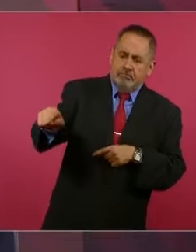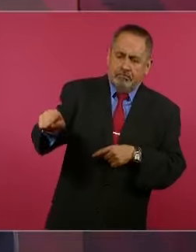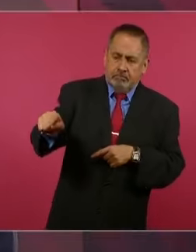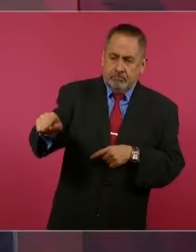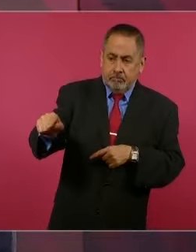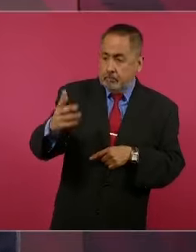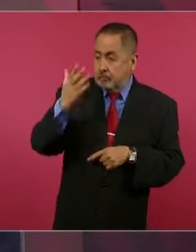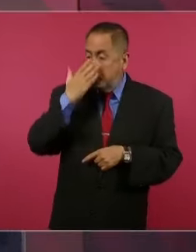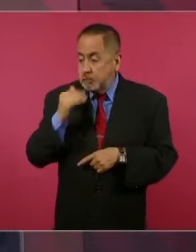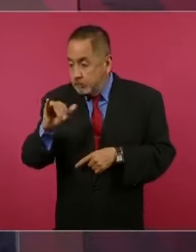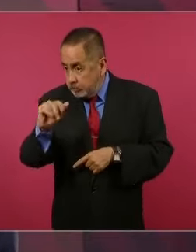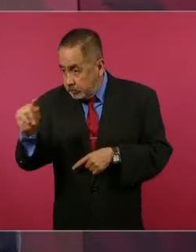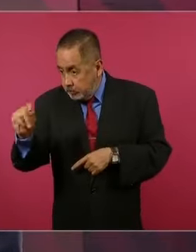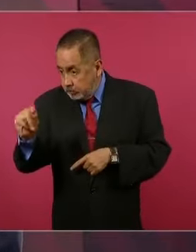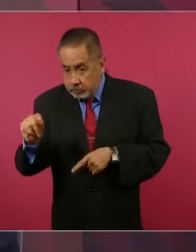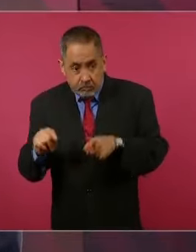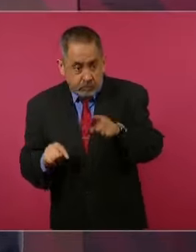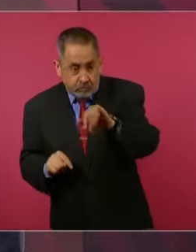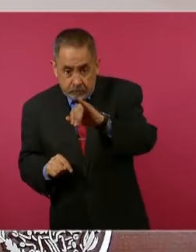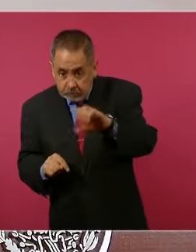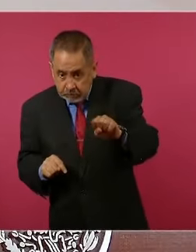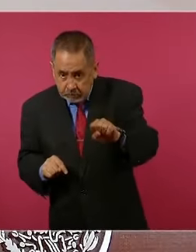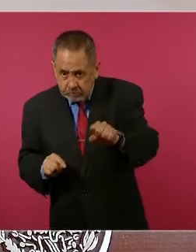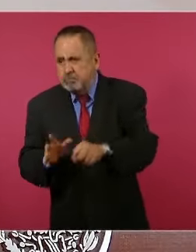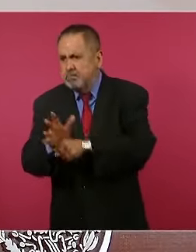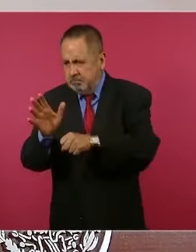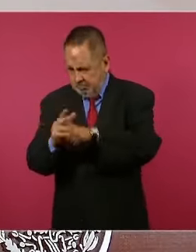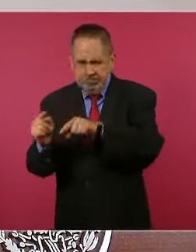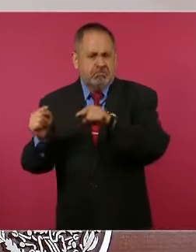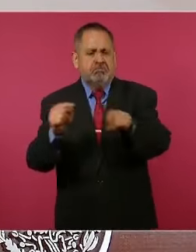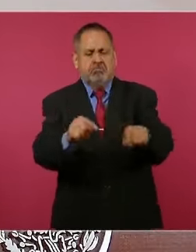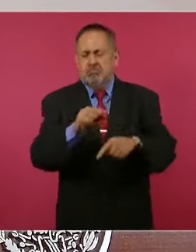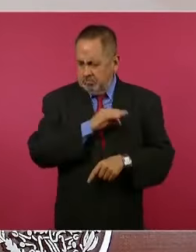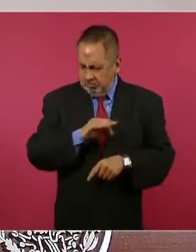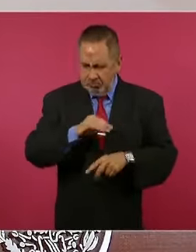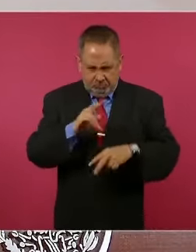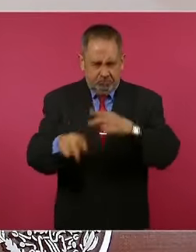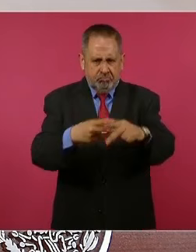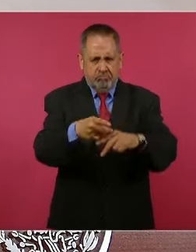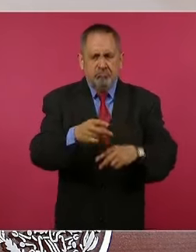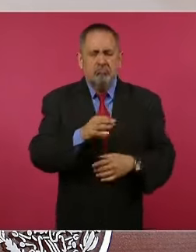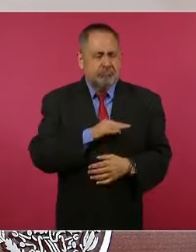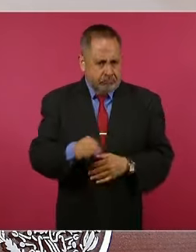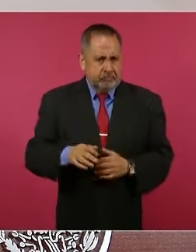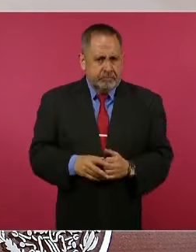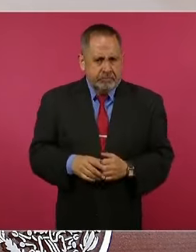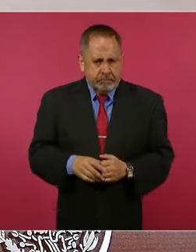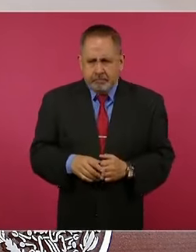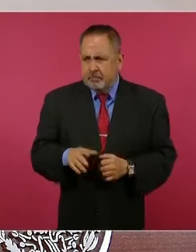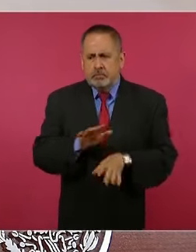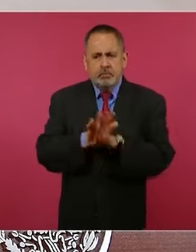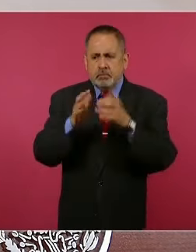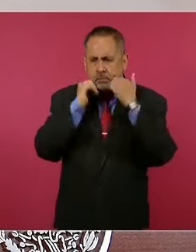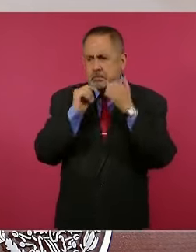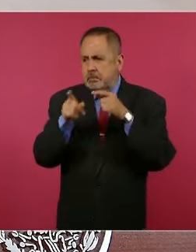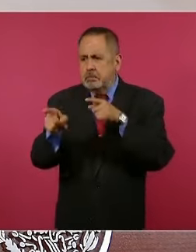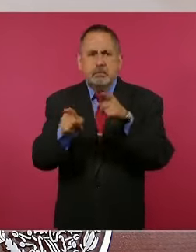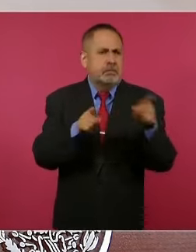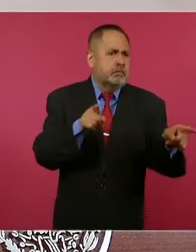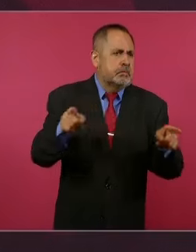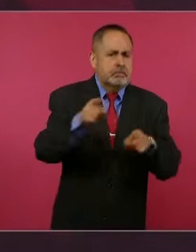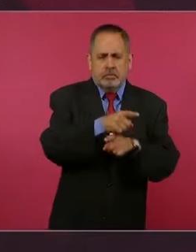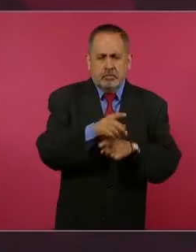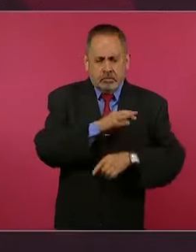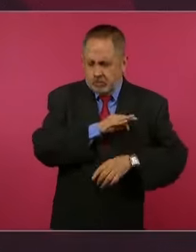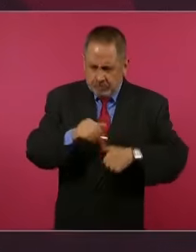apartada no solo vaya a la clínica del ise sino pueda también